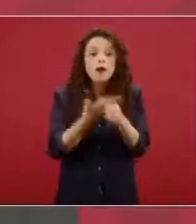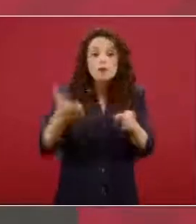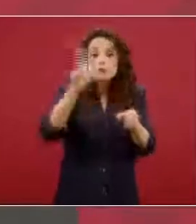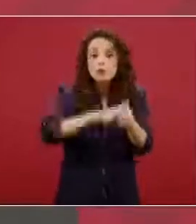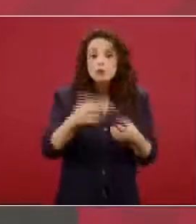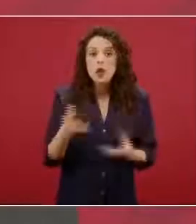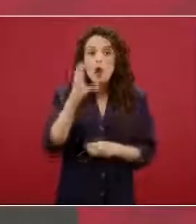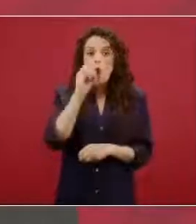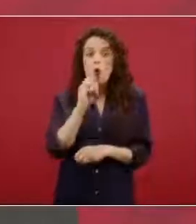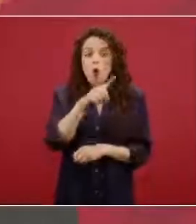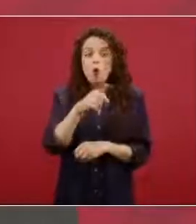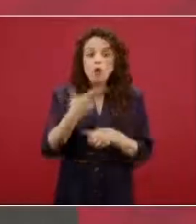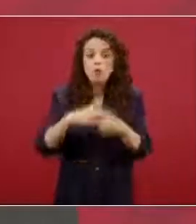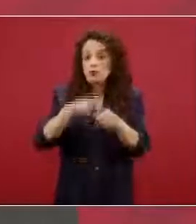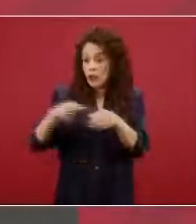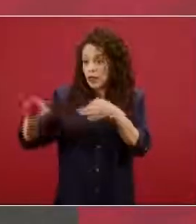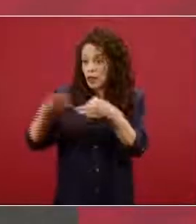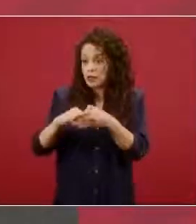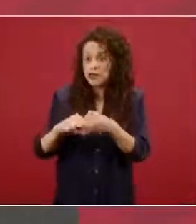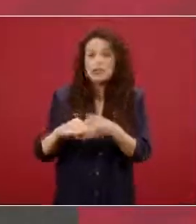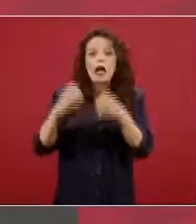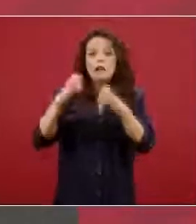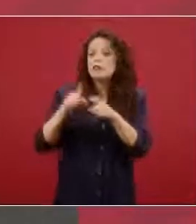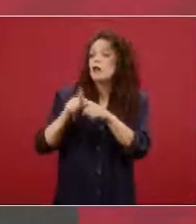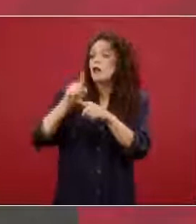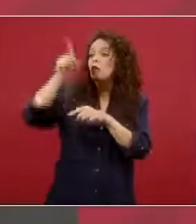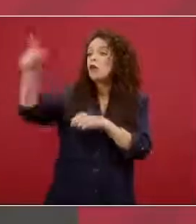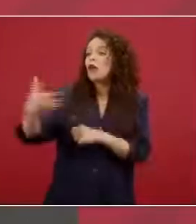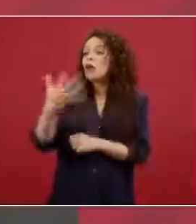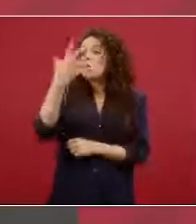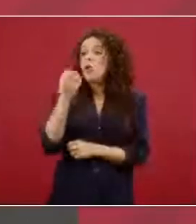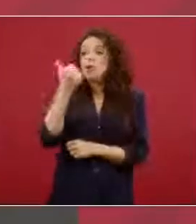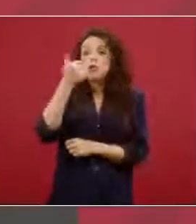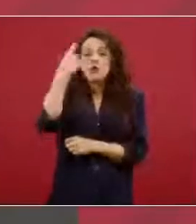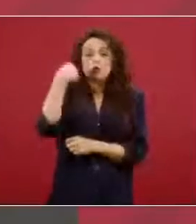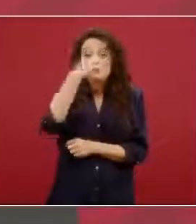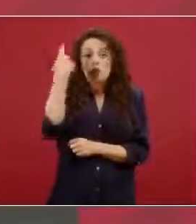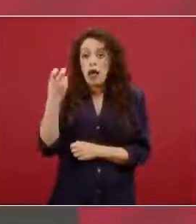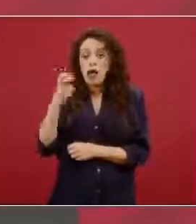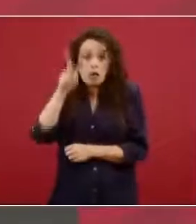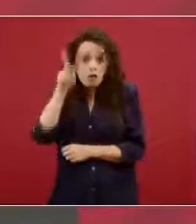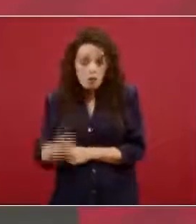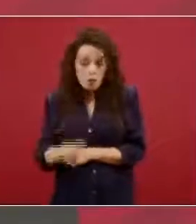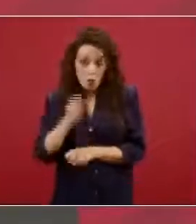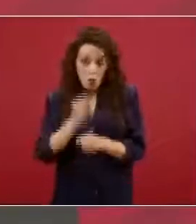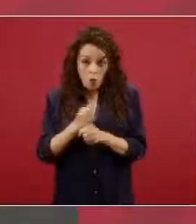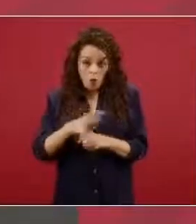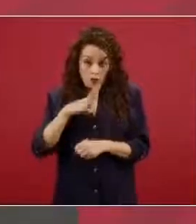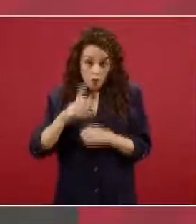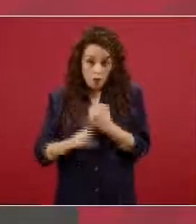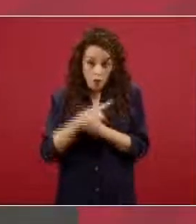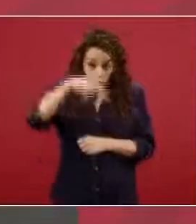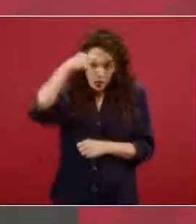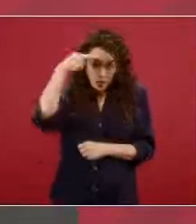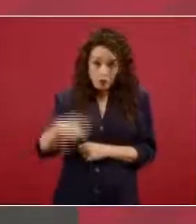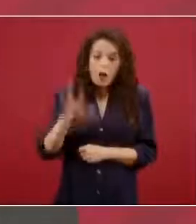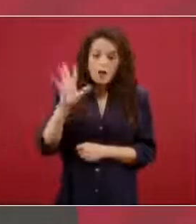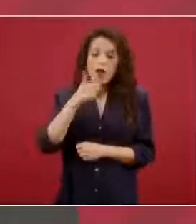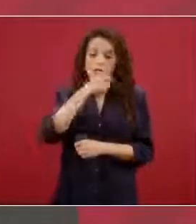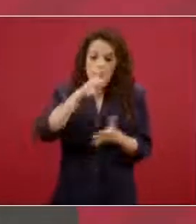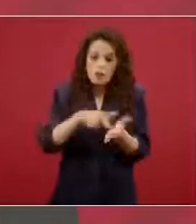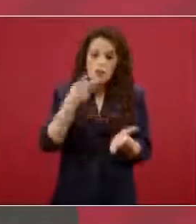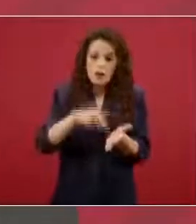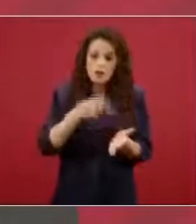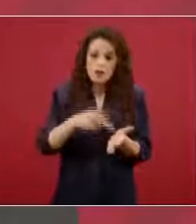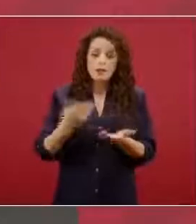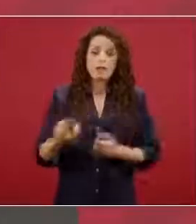hospital más cercano está a 5 o 6 horas de camino, que esa es la realidad social que vive en México, la que reiteramos una y otra vez. Todos